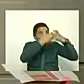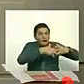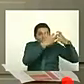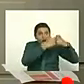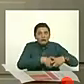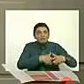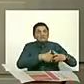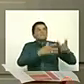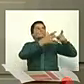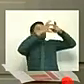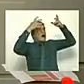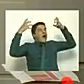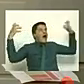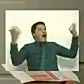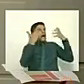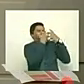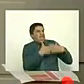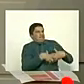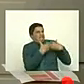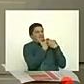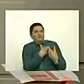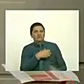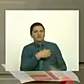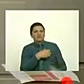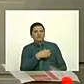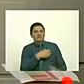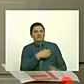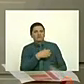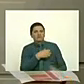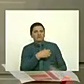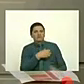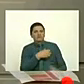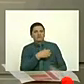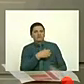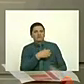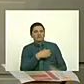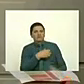Odebrecht, todo el consorcio de Odebrecht, 4.38%.